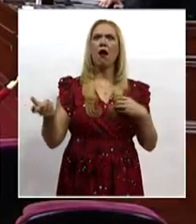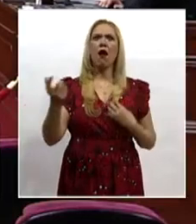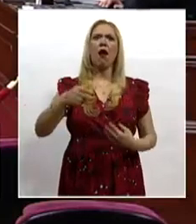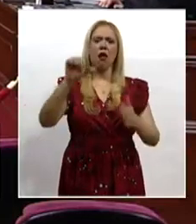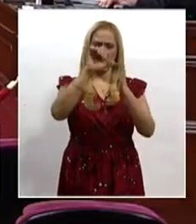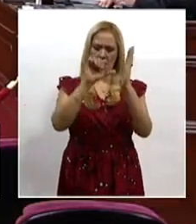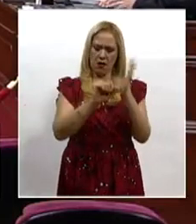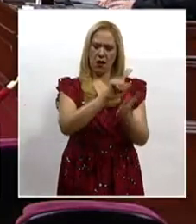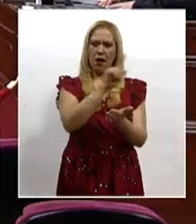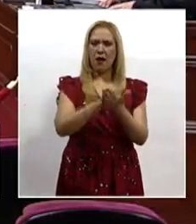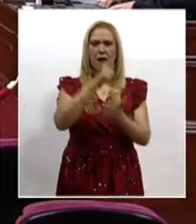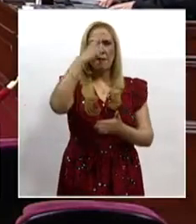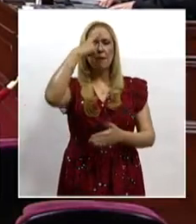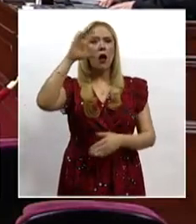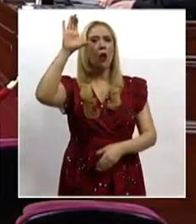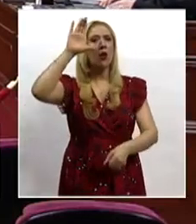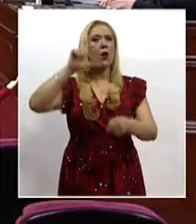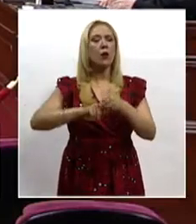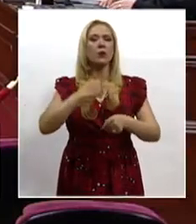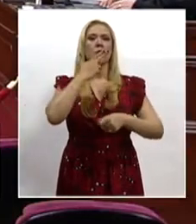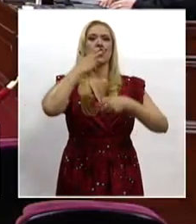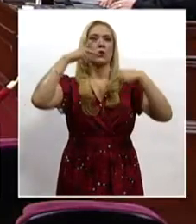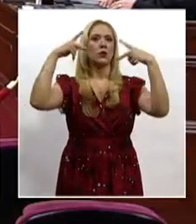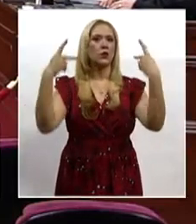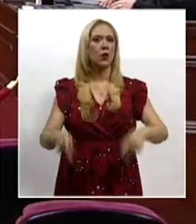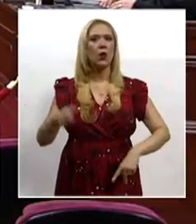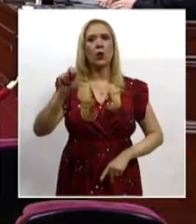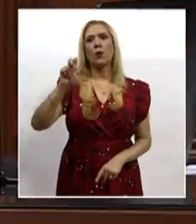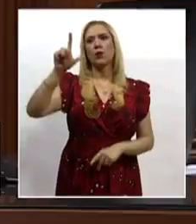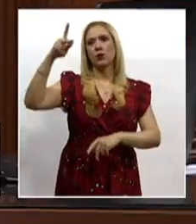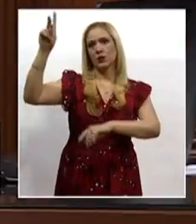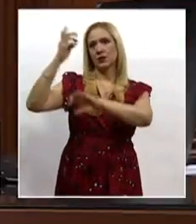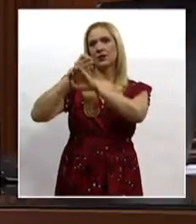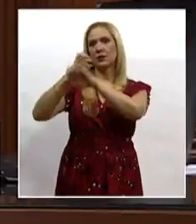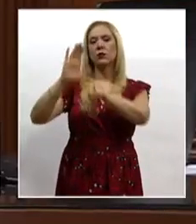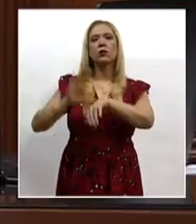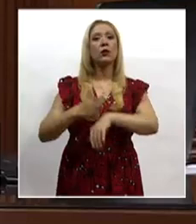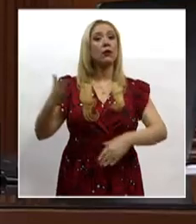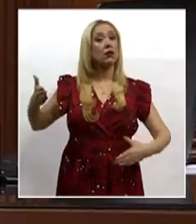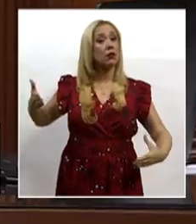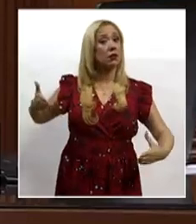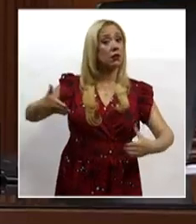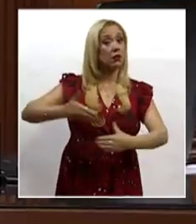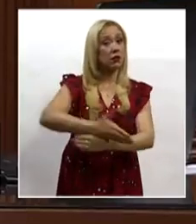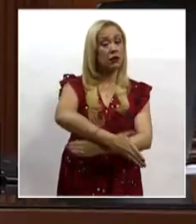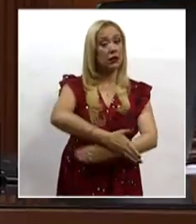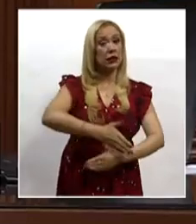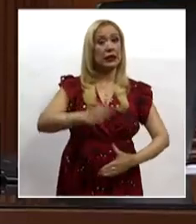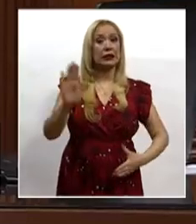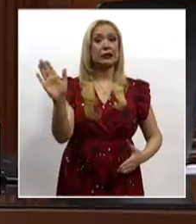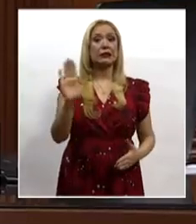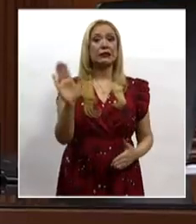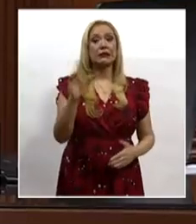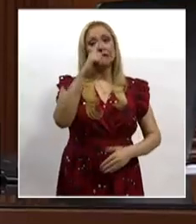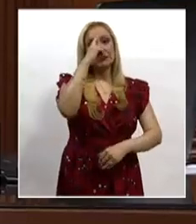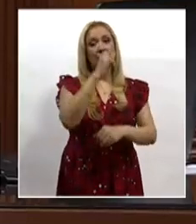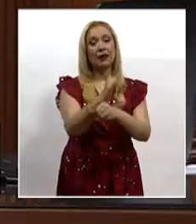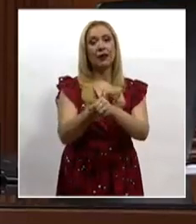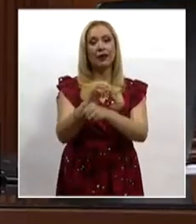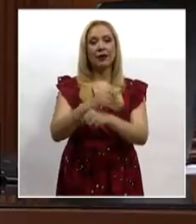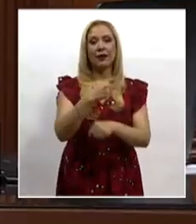artículos de la Ley de Patrimonio Cultural del Estado de Nuevo León por invadir facultades exclusivas de la Federación en materia de